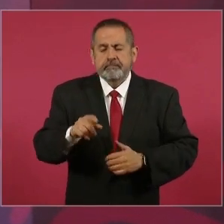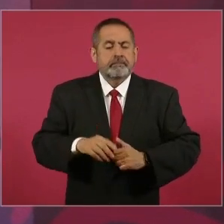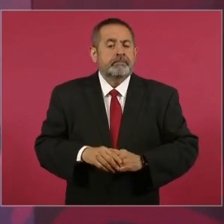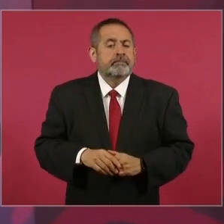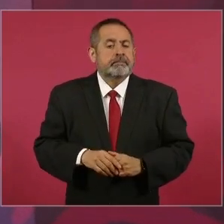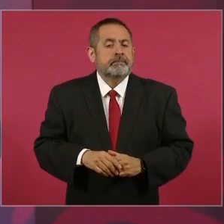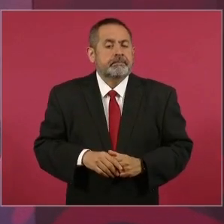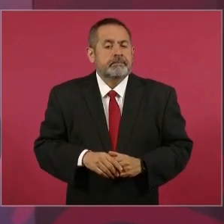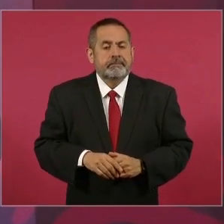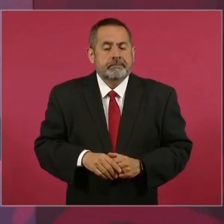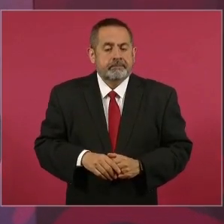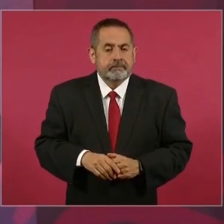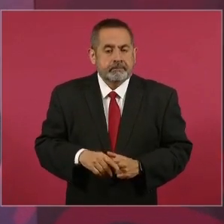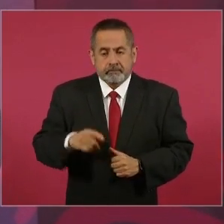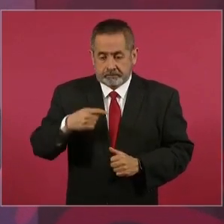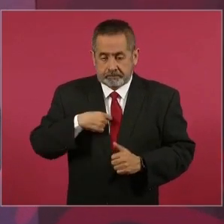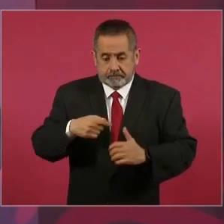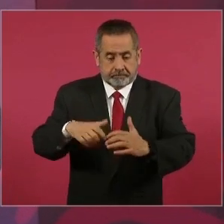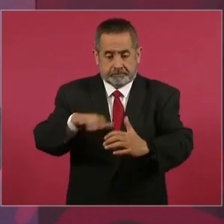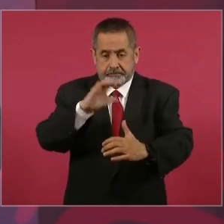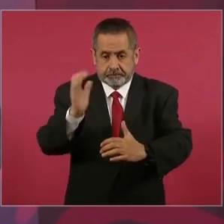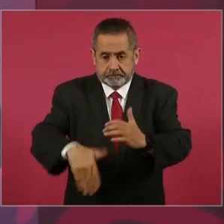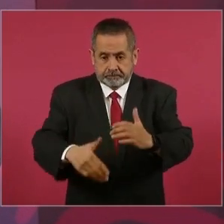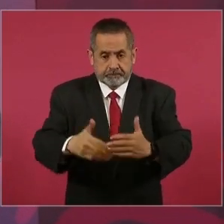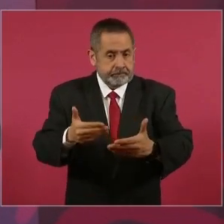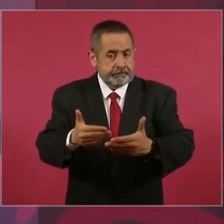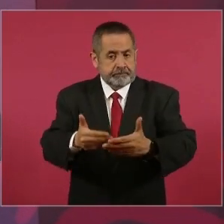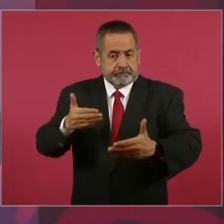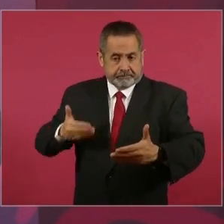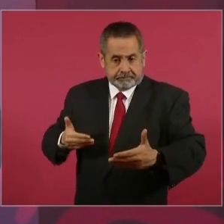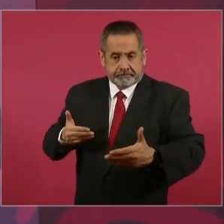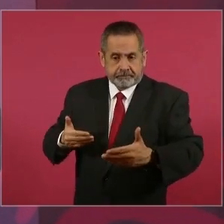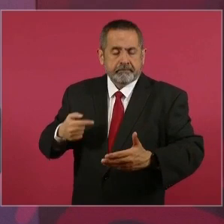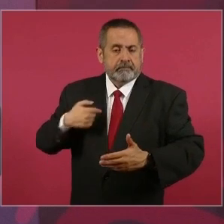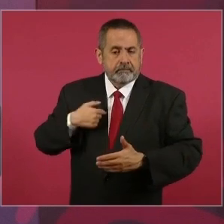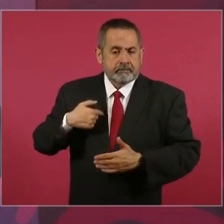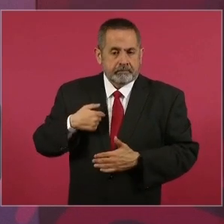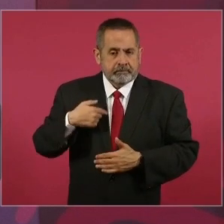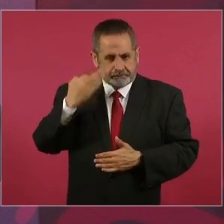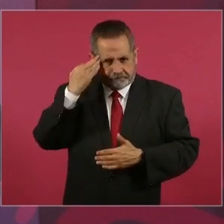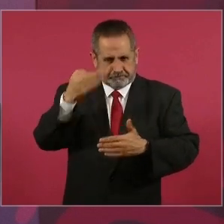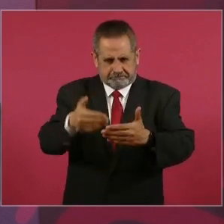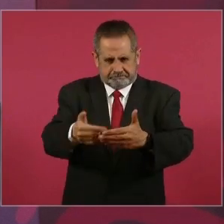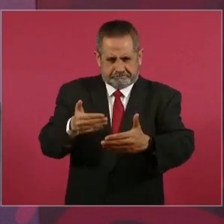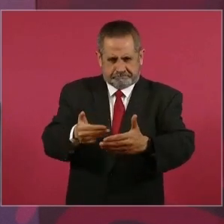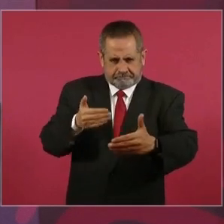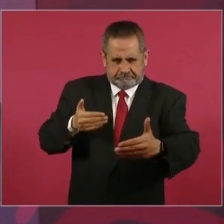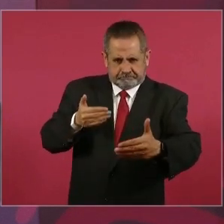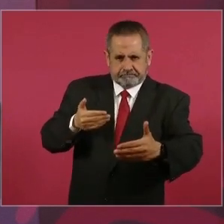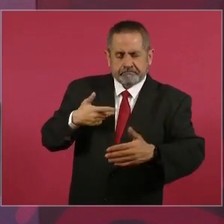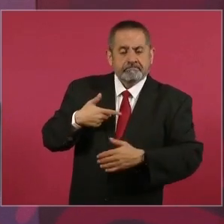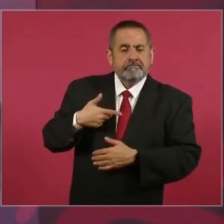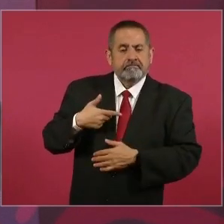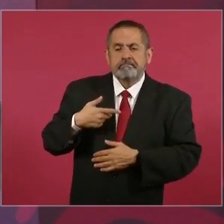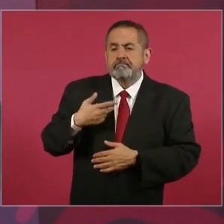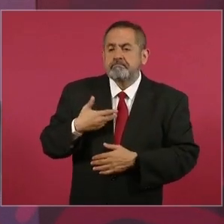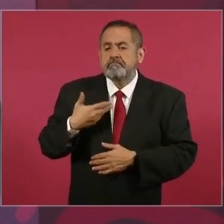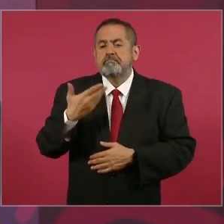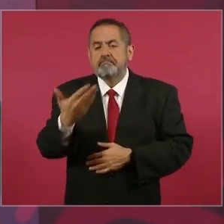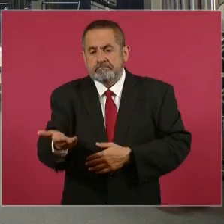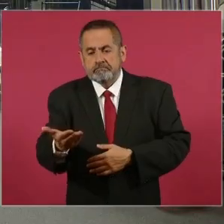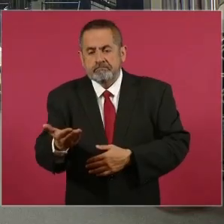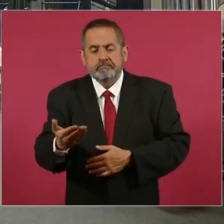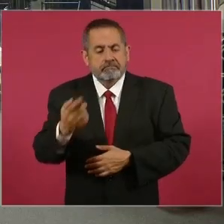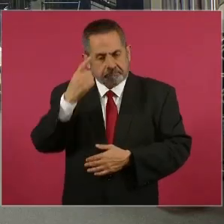antes de de irnos eh eh en ese periodo voy